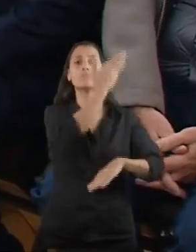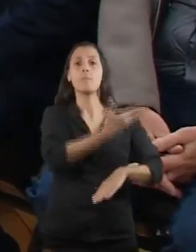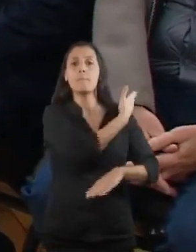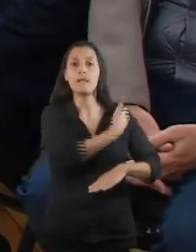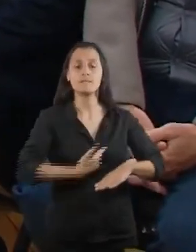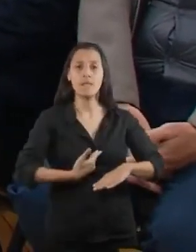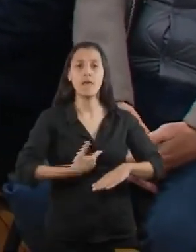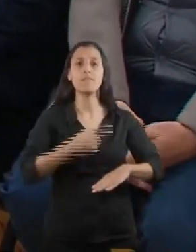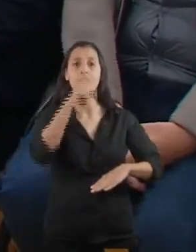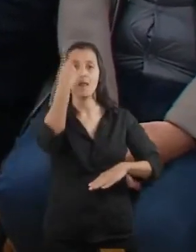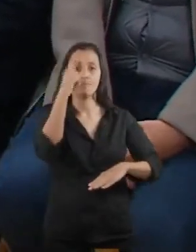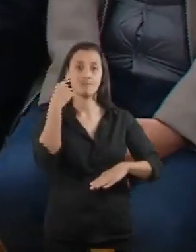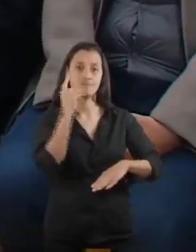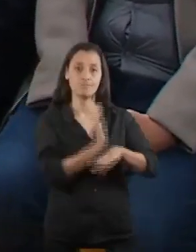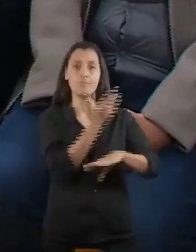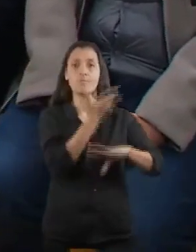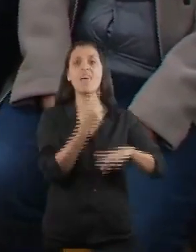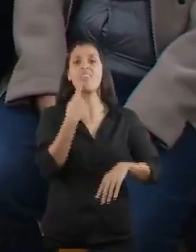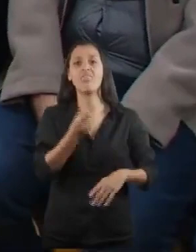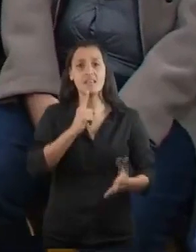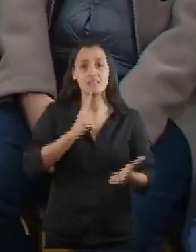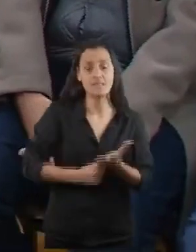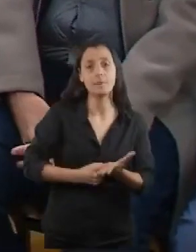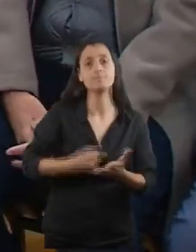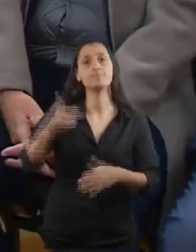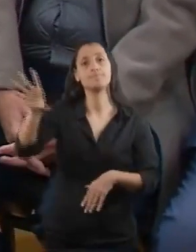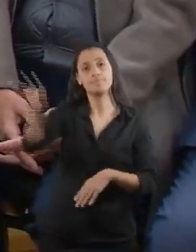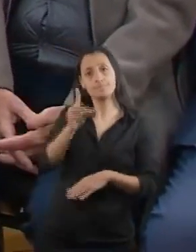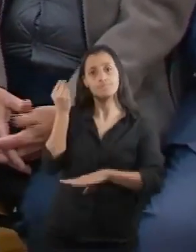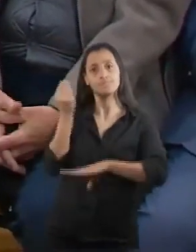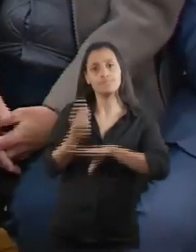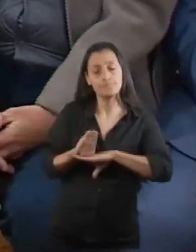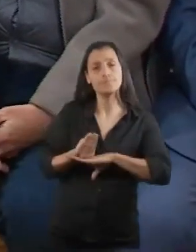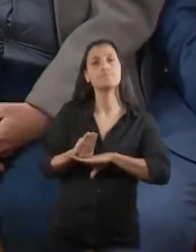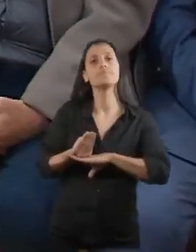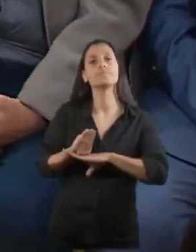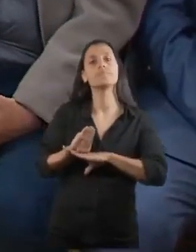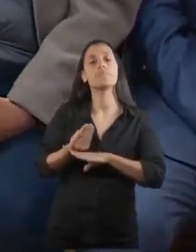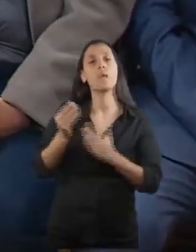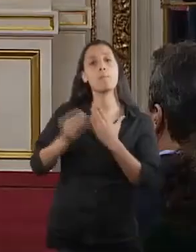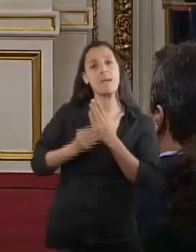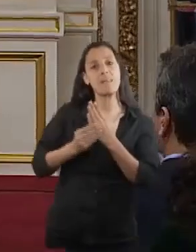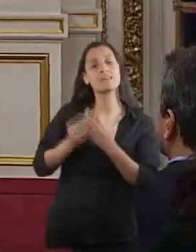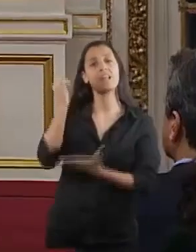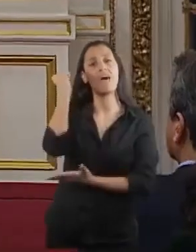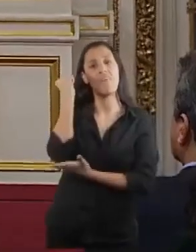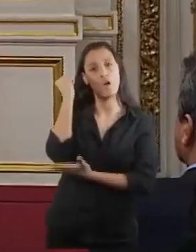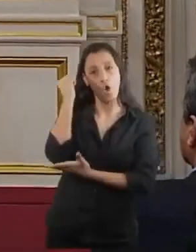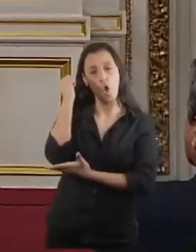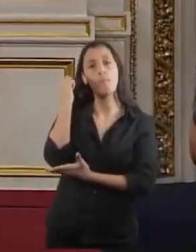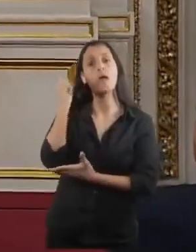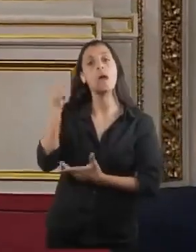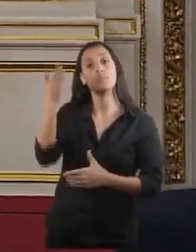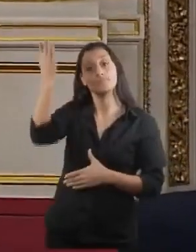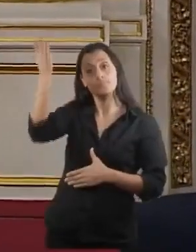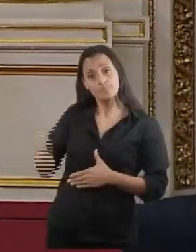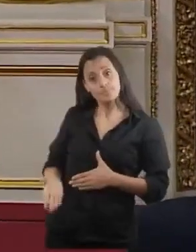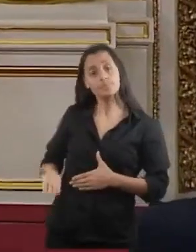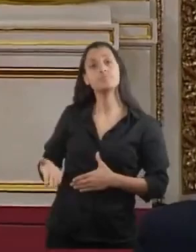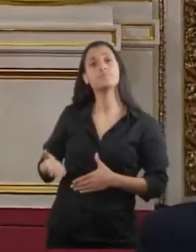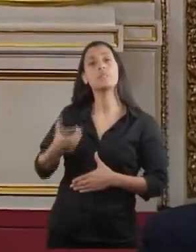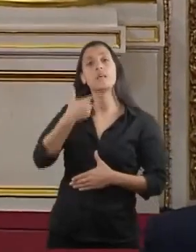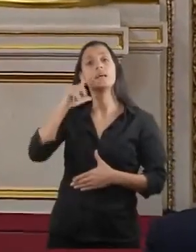de la nación Argentina de Creta designase en el cargo de ministra de economía a la licenciada